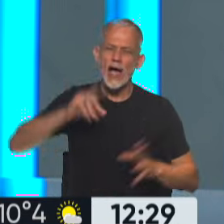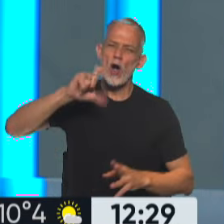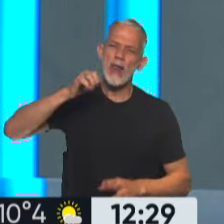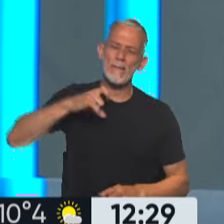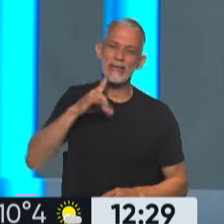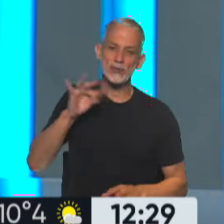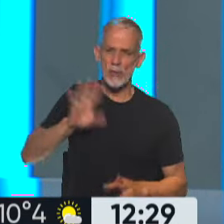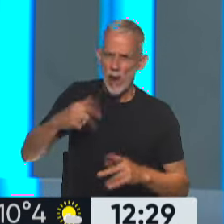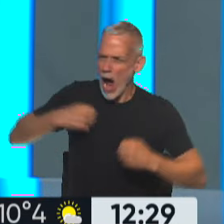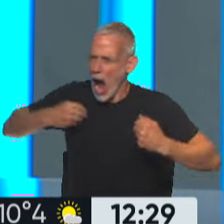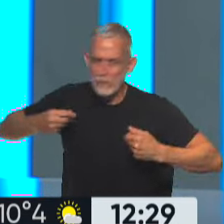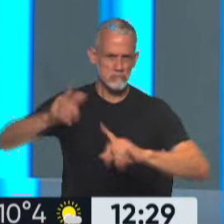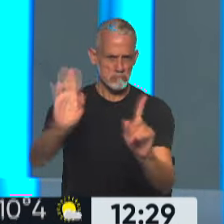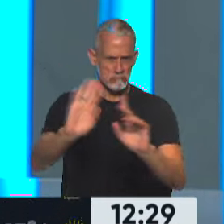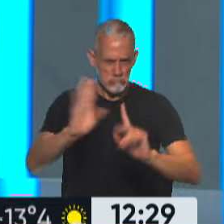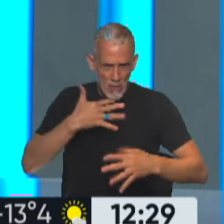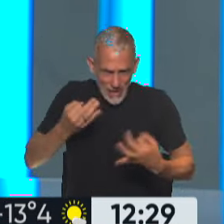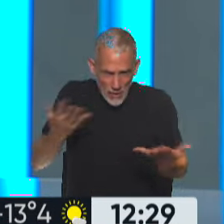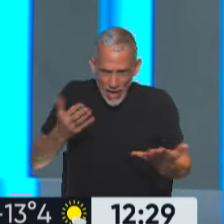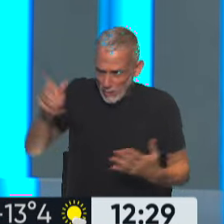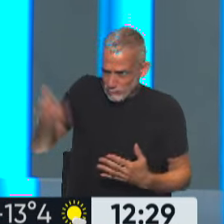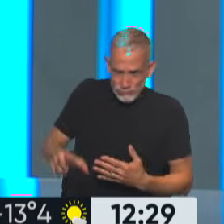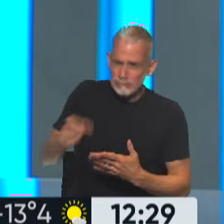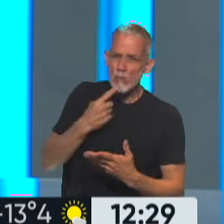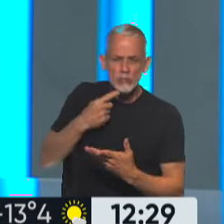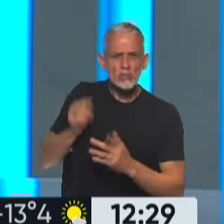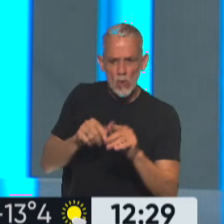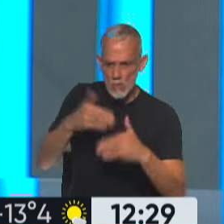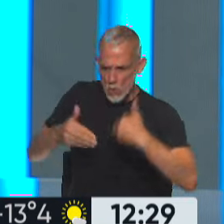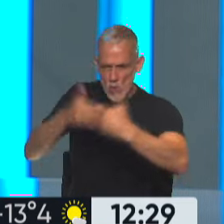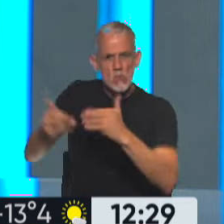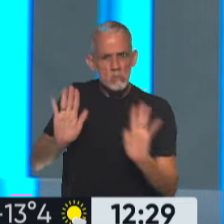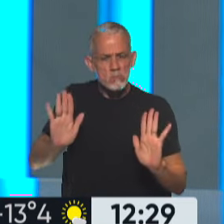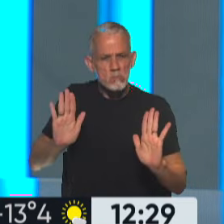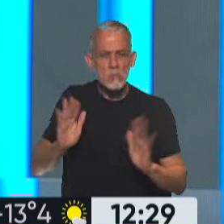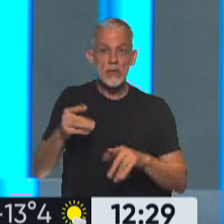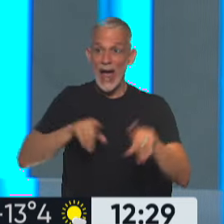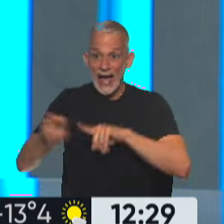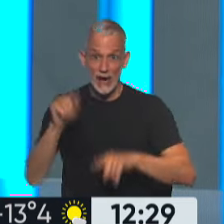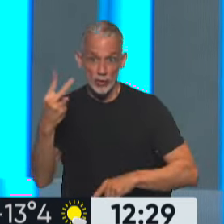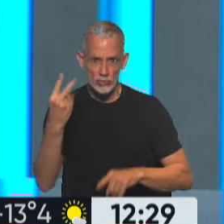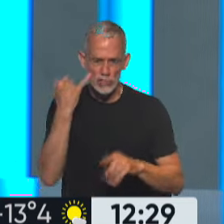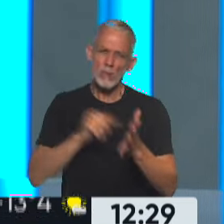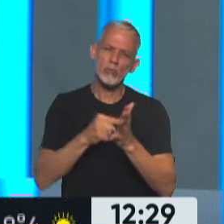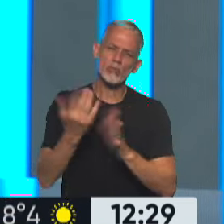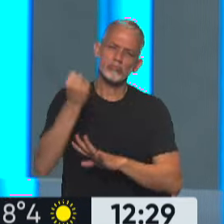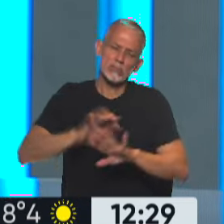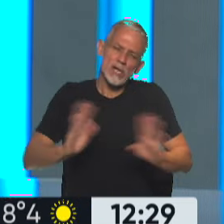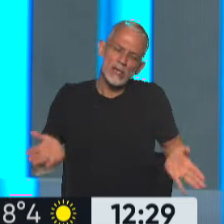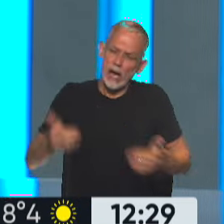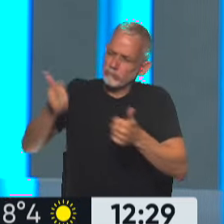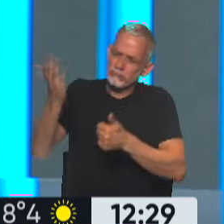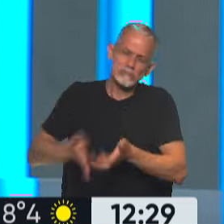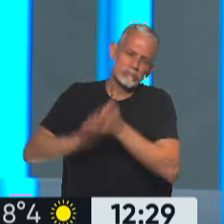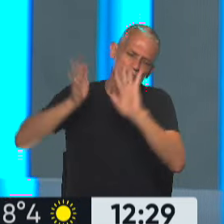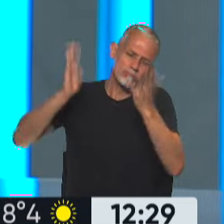hay nada acá es la realidad de un pibe que dio todos los pasos llegó y en dos carreras y es un fenómeno ya sumó puntos obviamente es un fenómeno